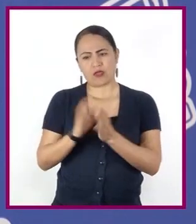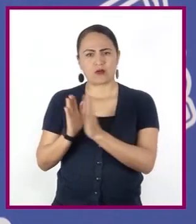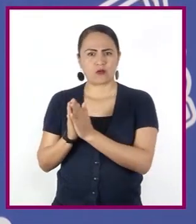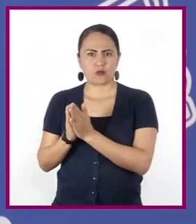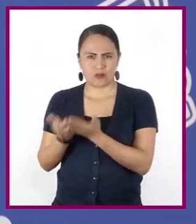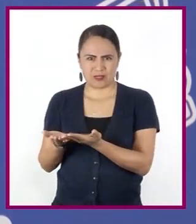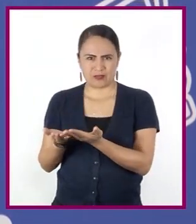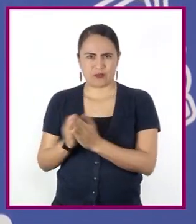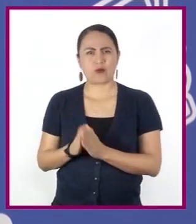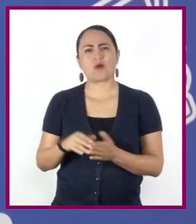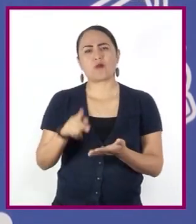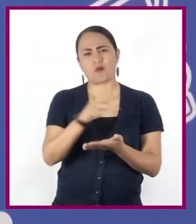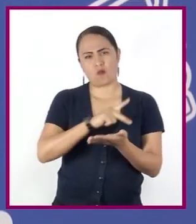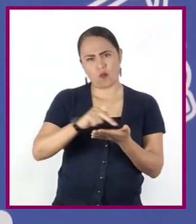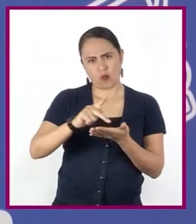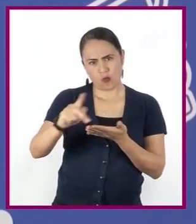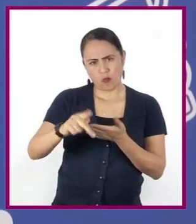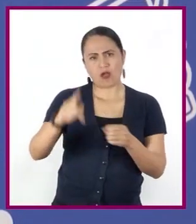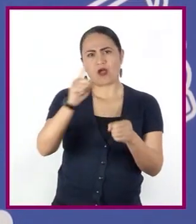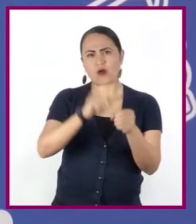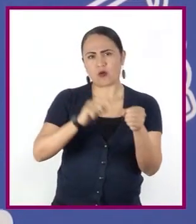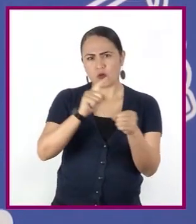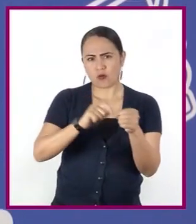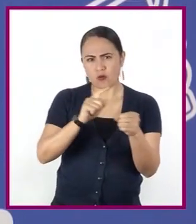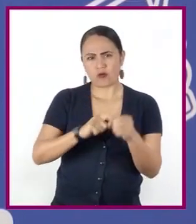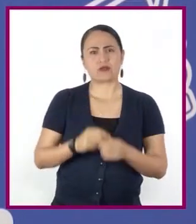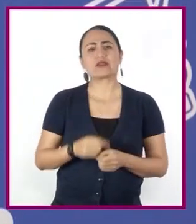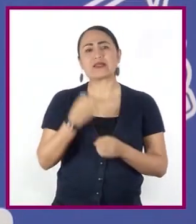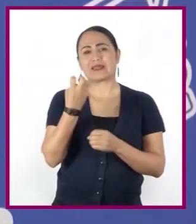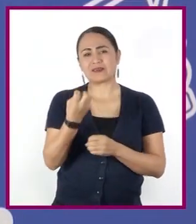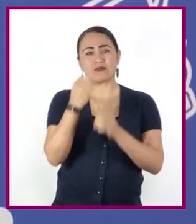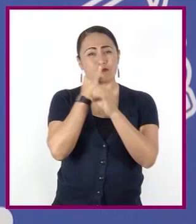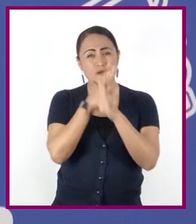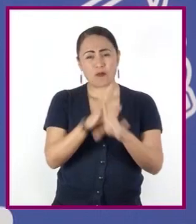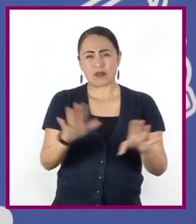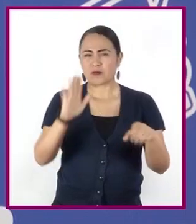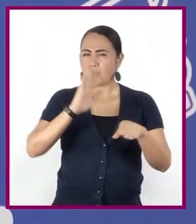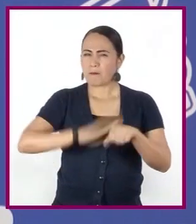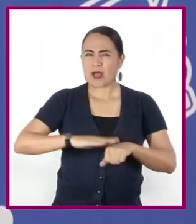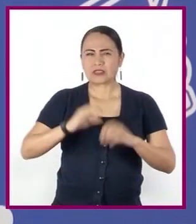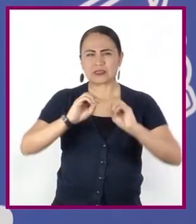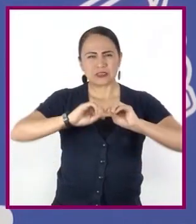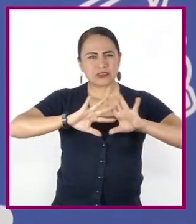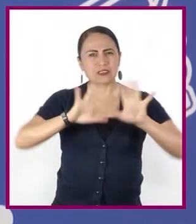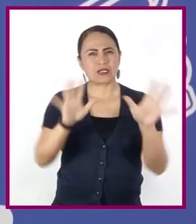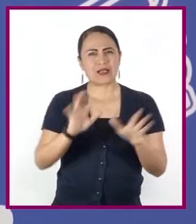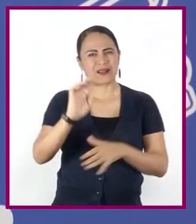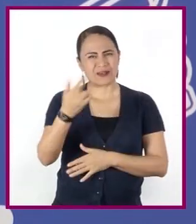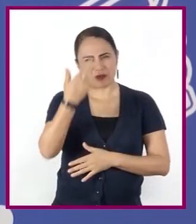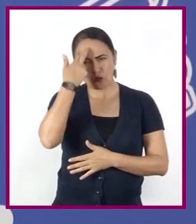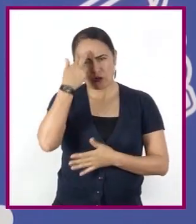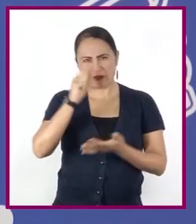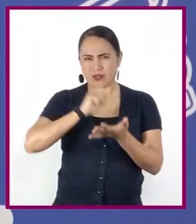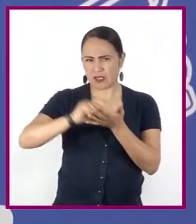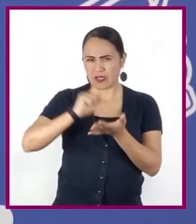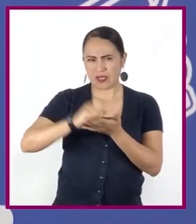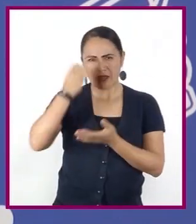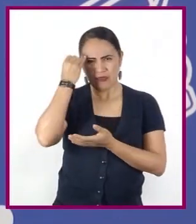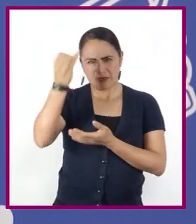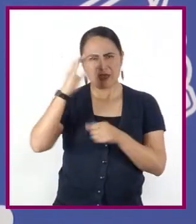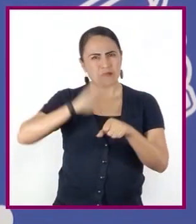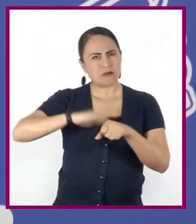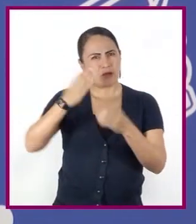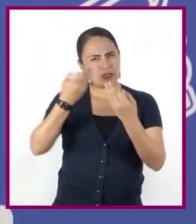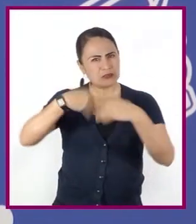texto, plumas, colores. Para que la información les quede más clara, recuerden tomar notas de las ideas que les